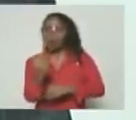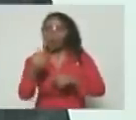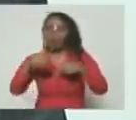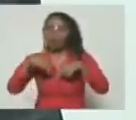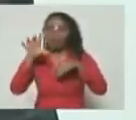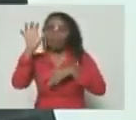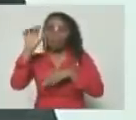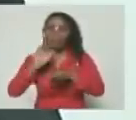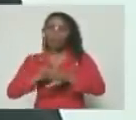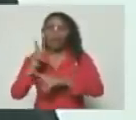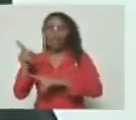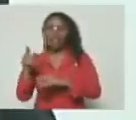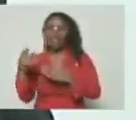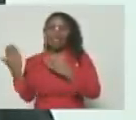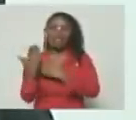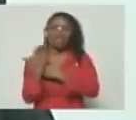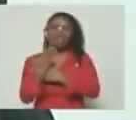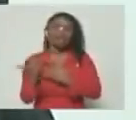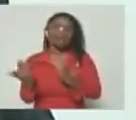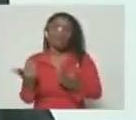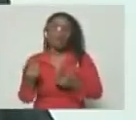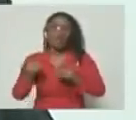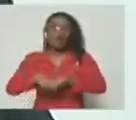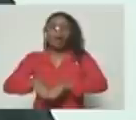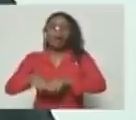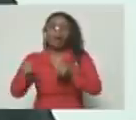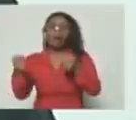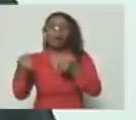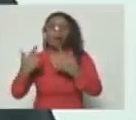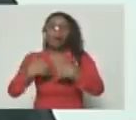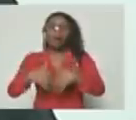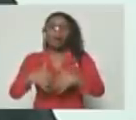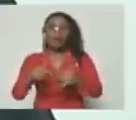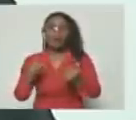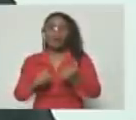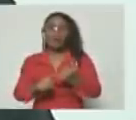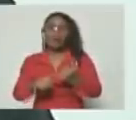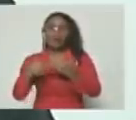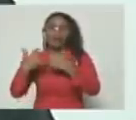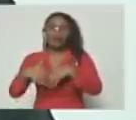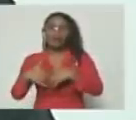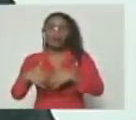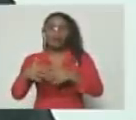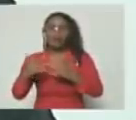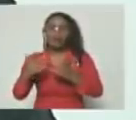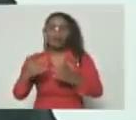porque esas sanciones han quebrado empresas, han quebrado industrias,